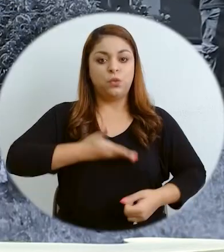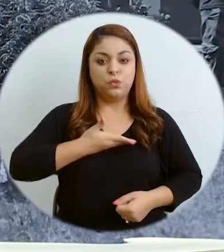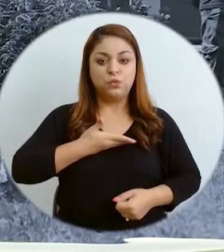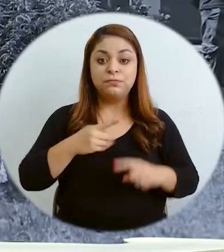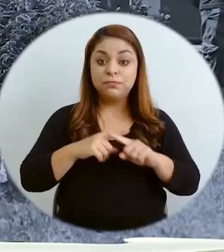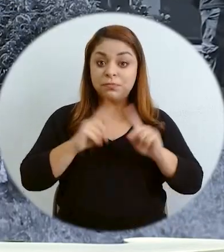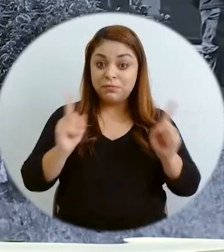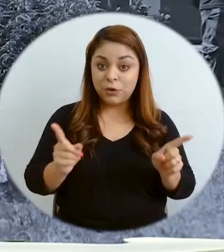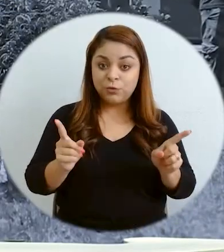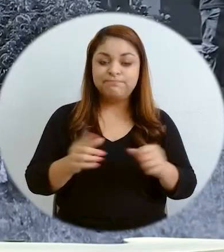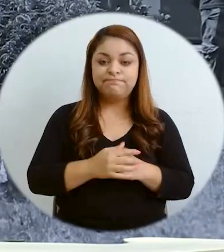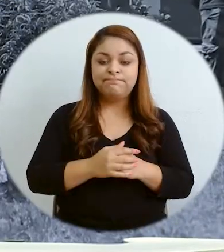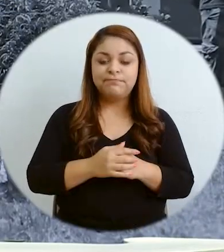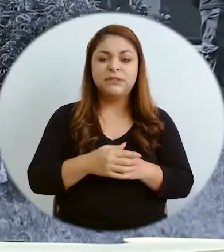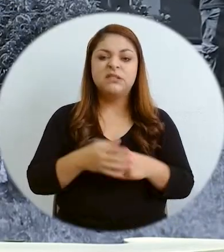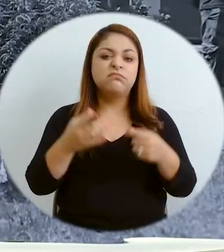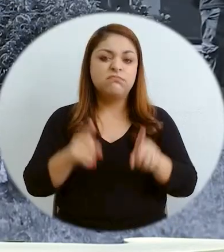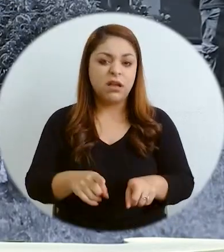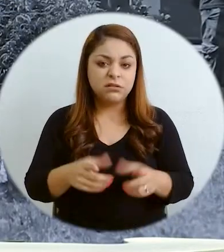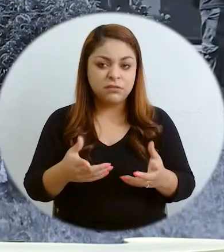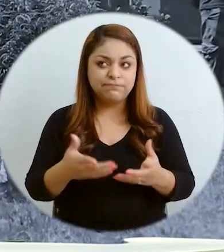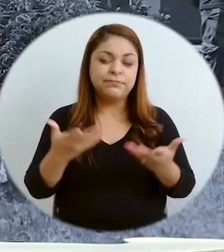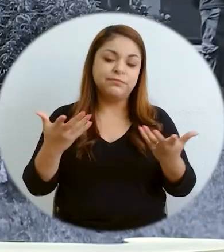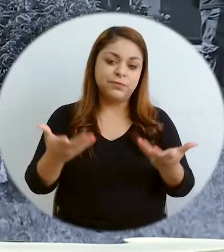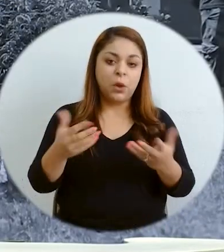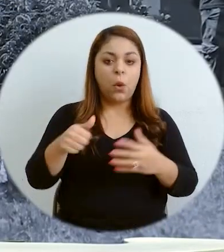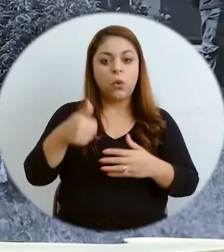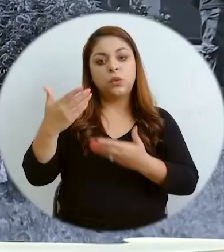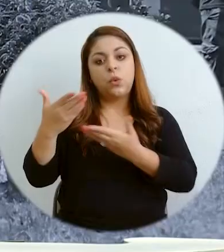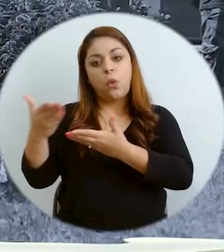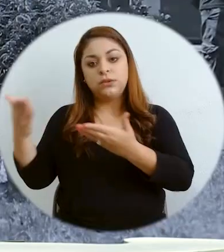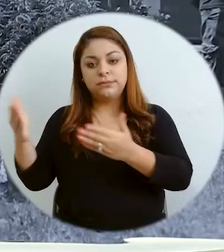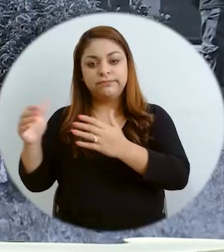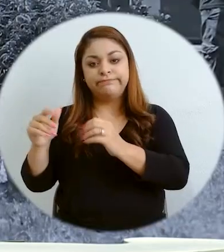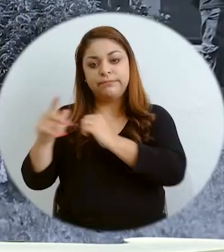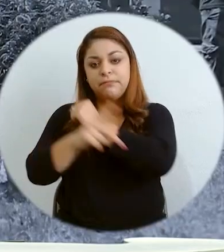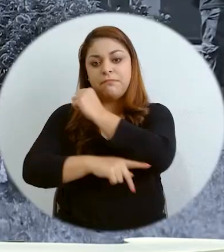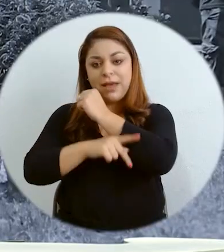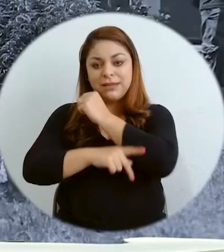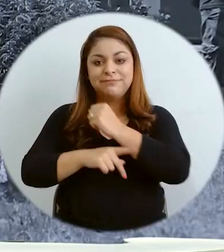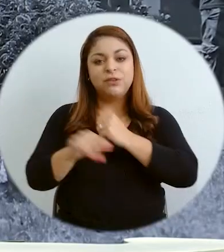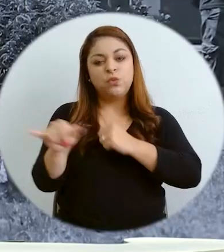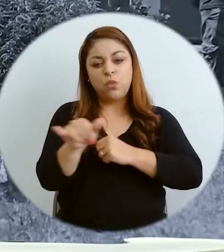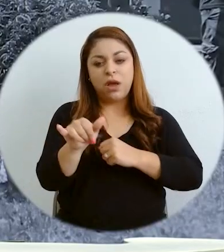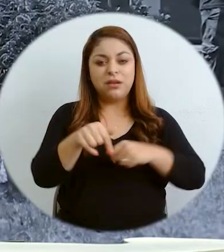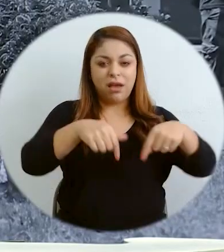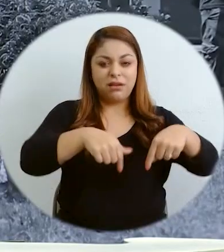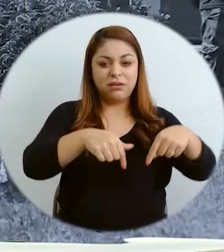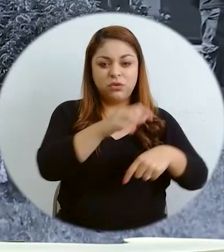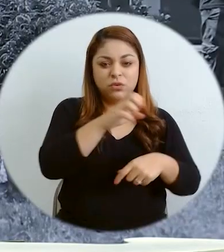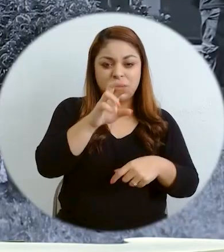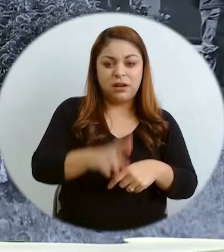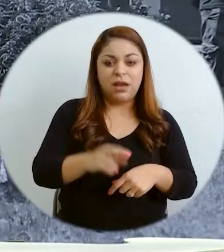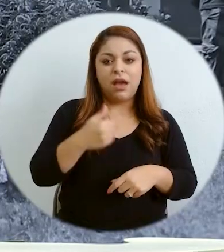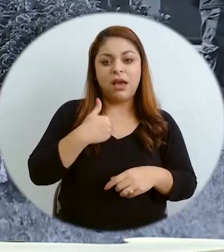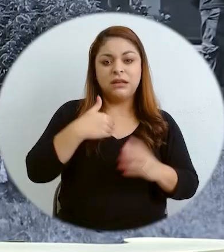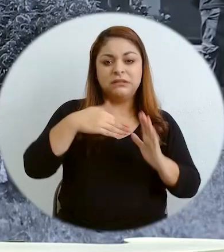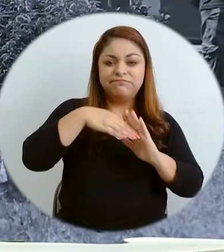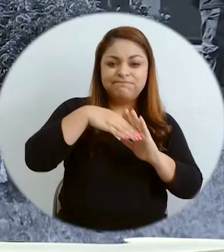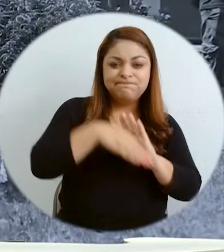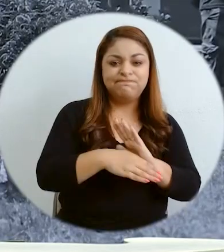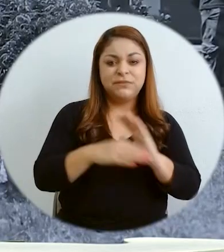No obstante, como otras áreas del país, Costa Rica experimenta desde hace varios años una crisis